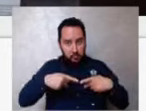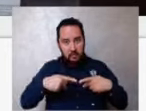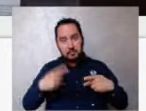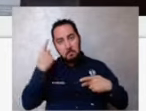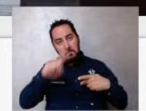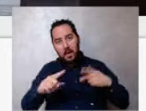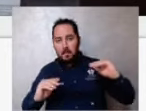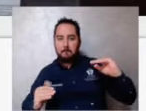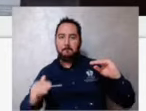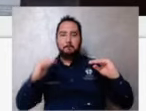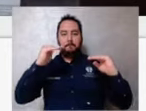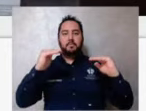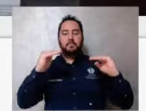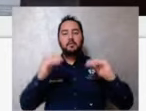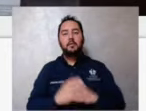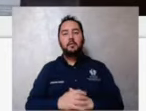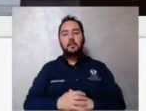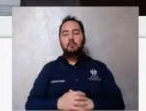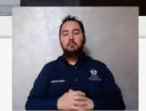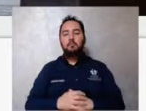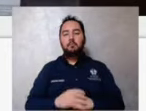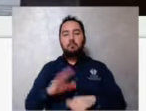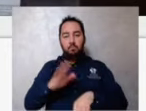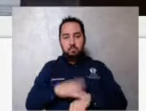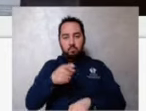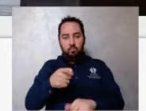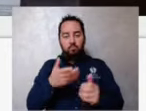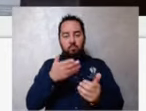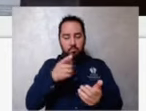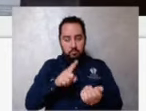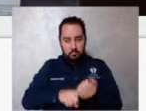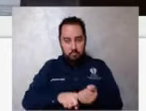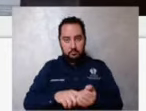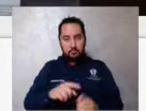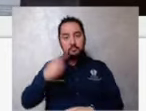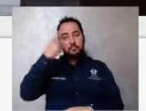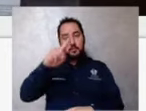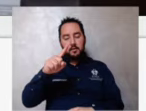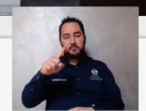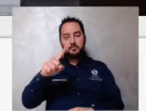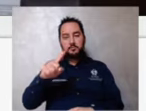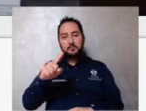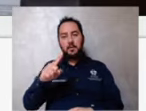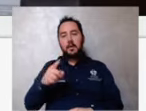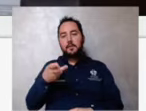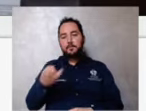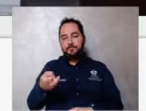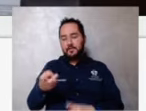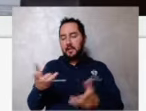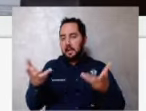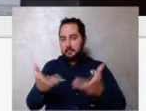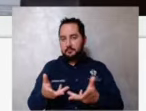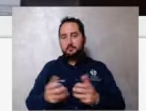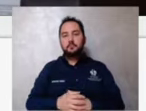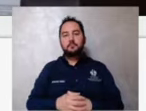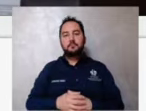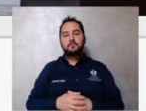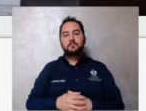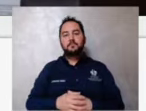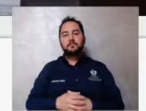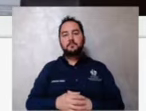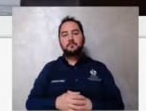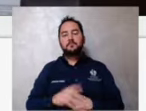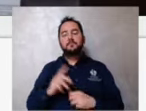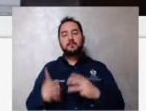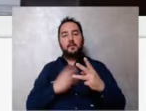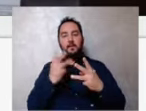grupos vulnerables conforme a lo razonado en esta sentencia y para los efectos precisados en su parte final. Tercero,